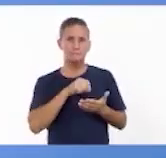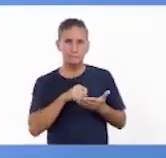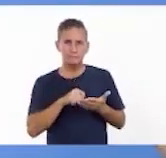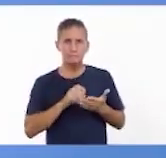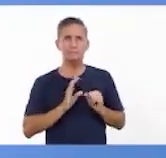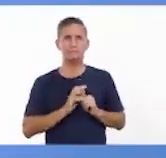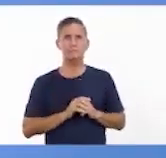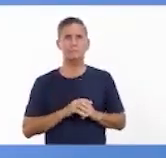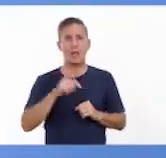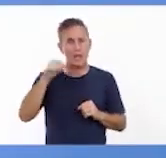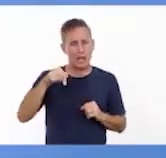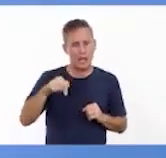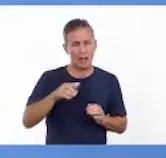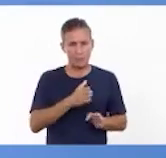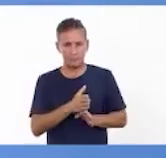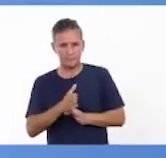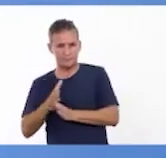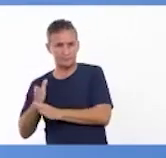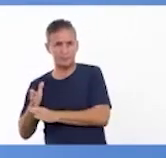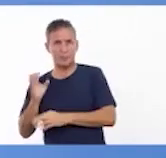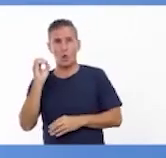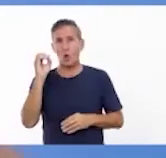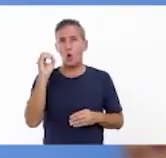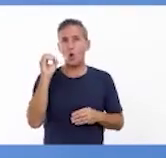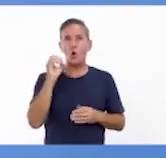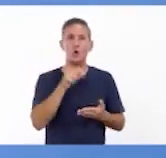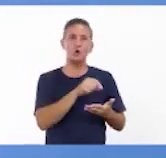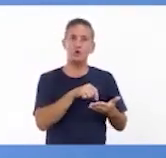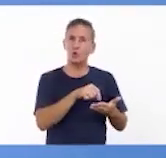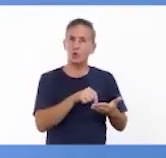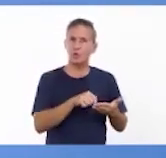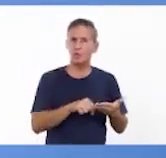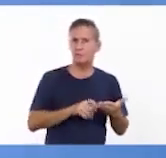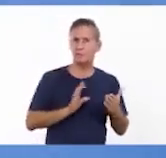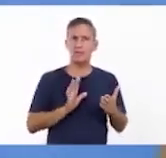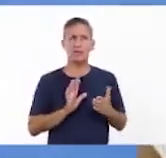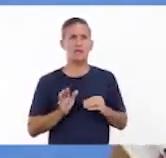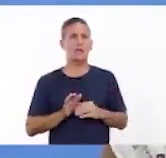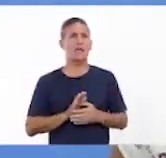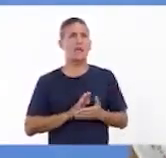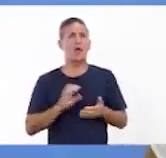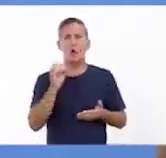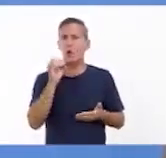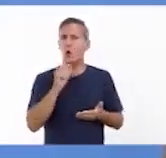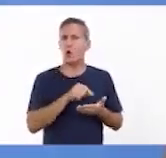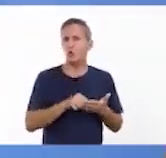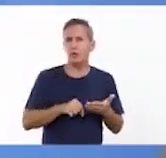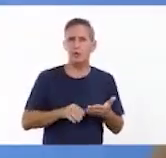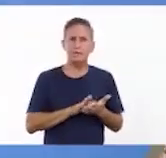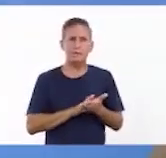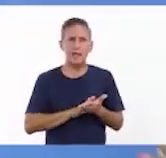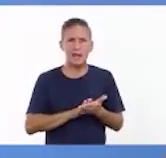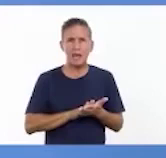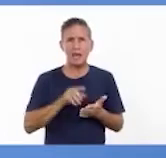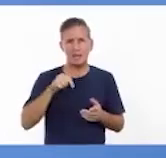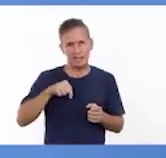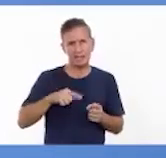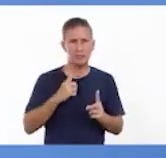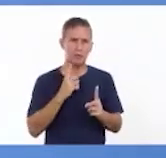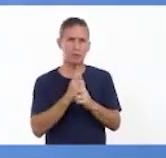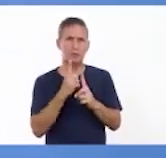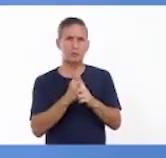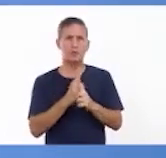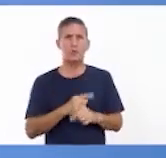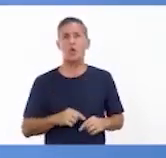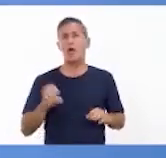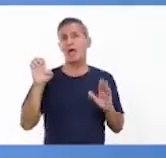ya lo han podido tomar. Pasamos ahora a la ortografía. Nosotros no habíamos dado nada de ortografía